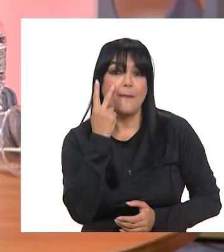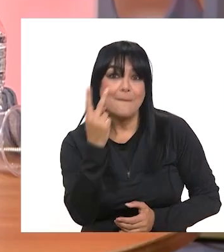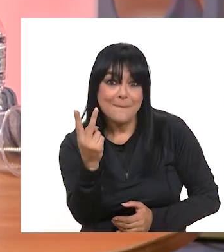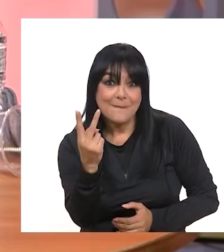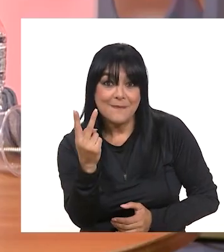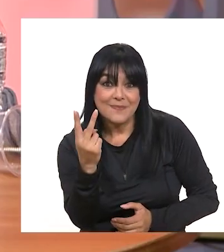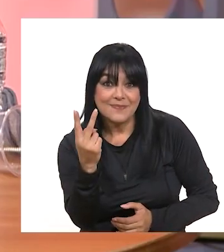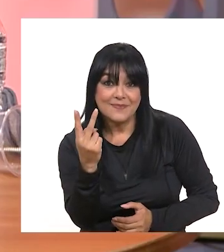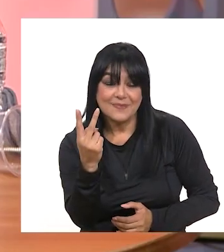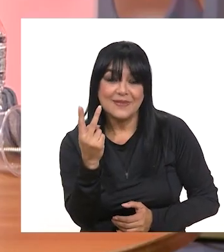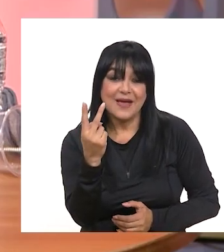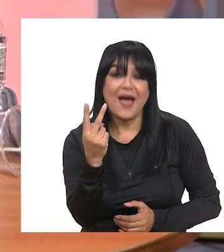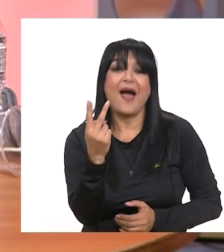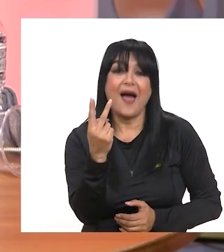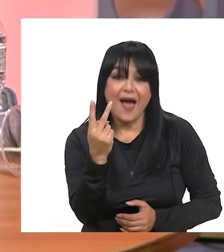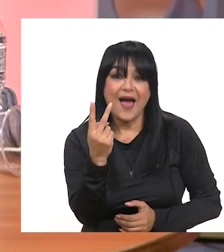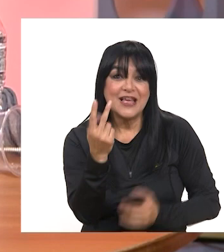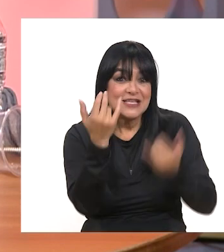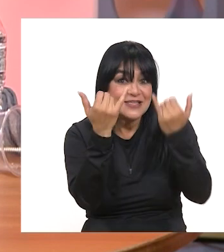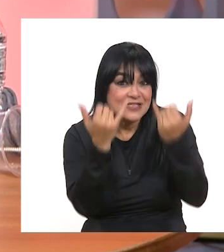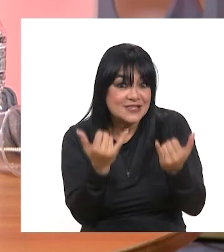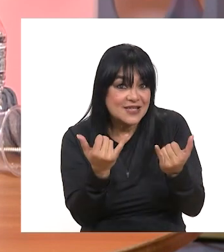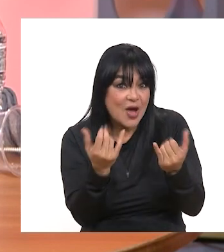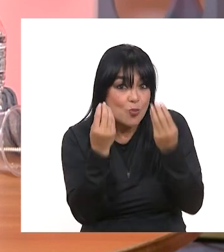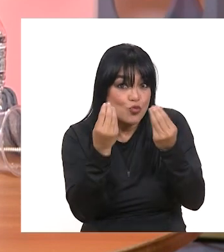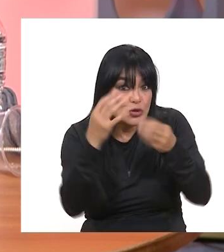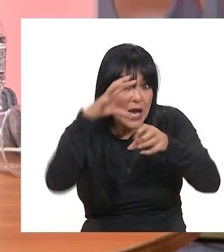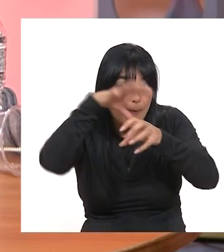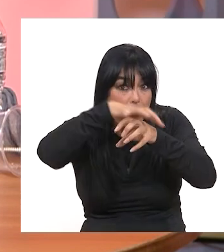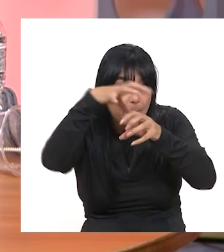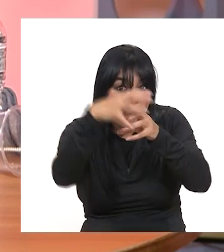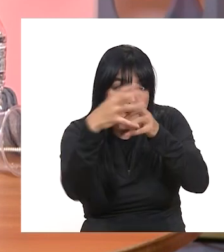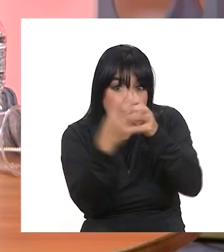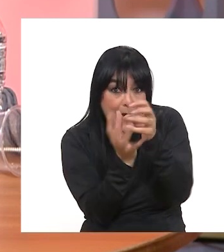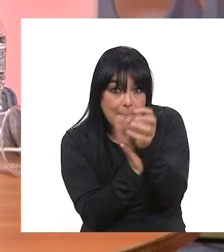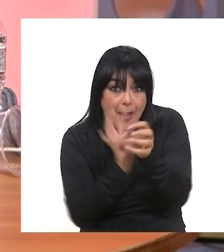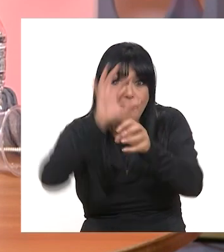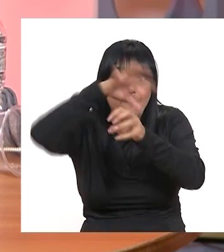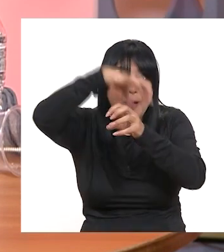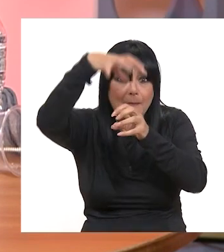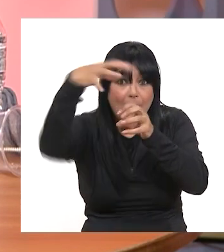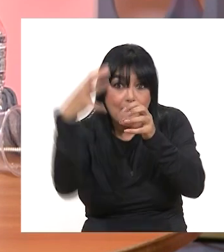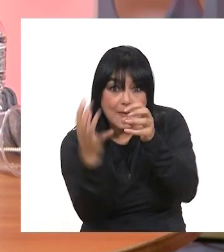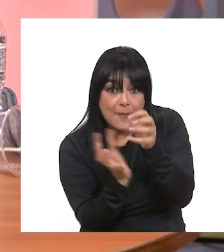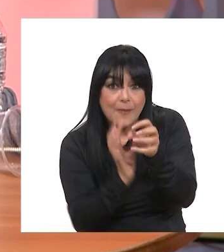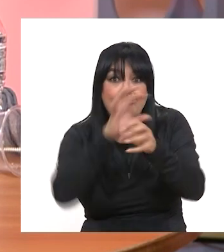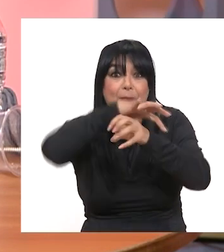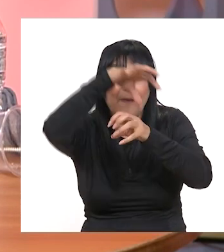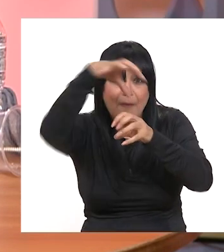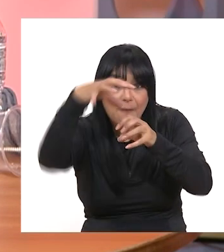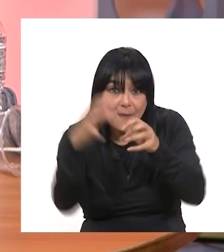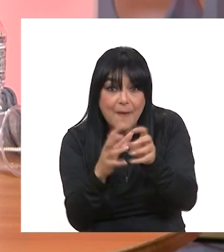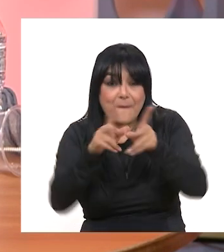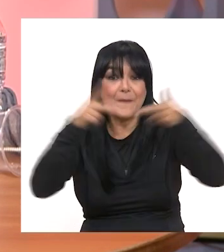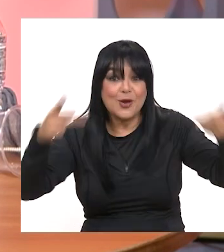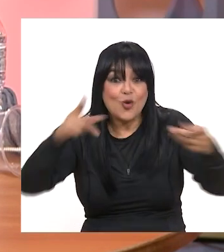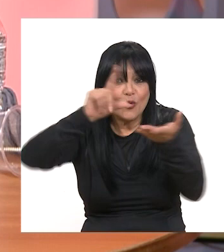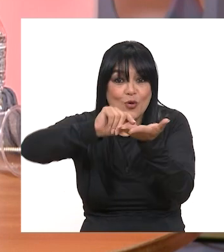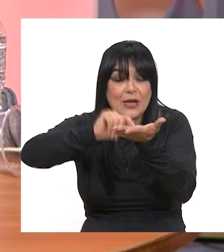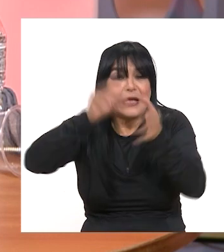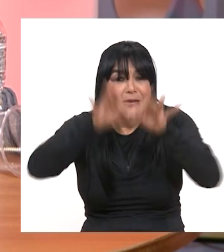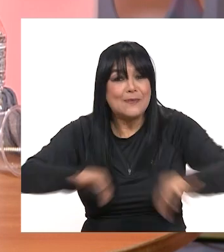Miren cómo nos ha quedado, pero tiene ya muchas capas de periódico con pegamento, pero